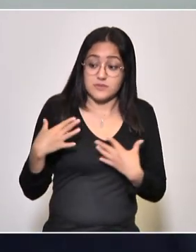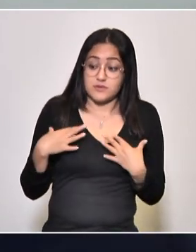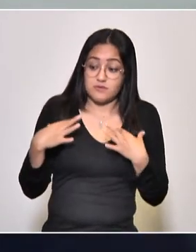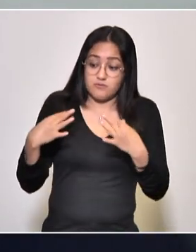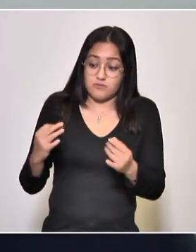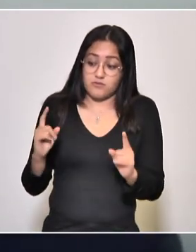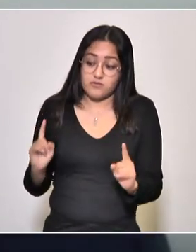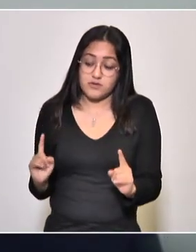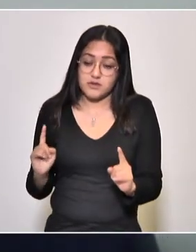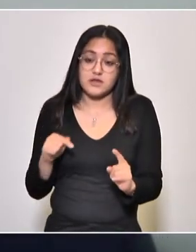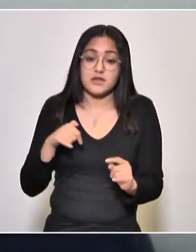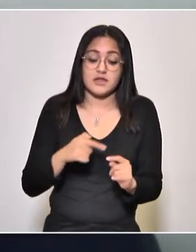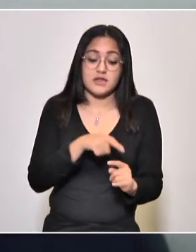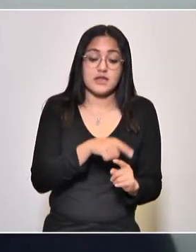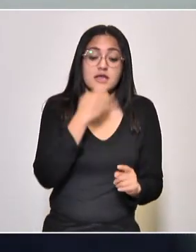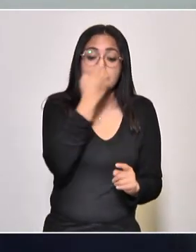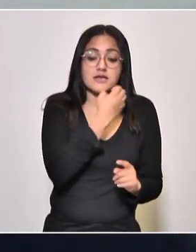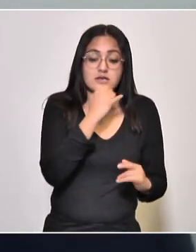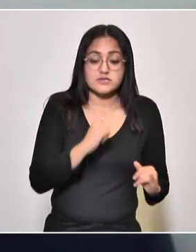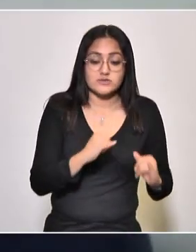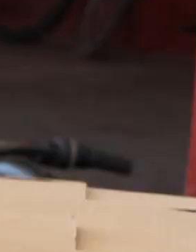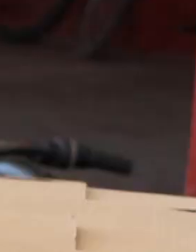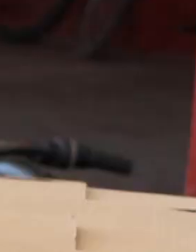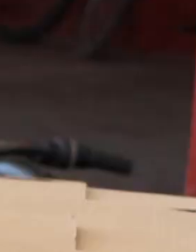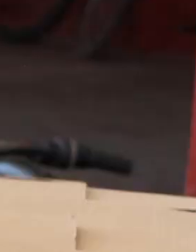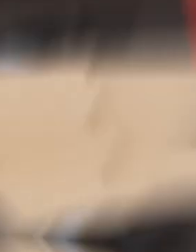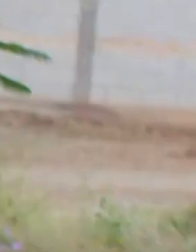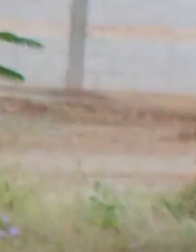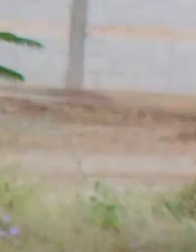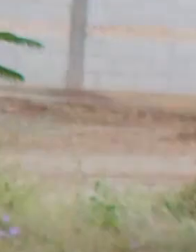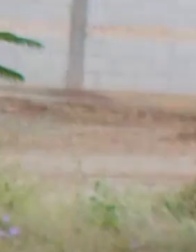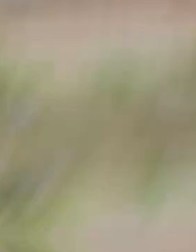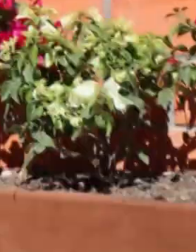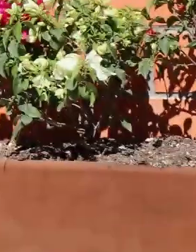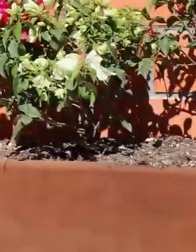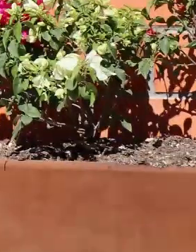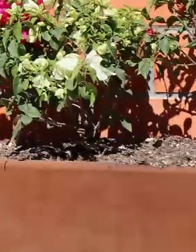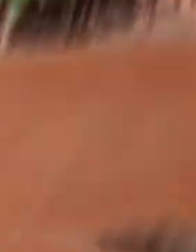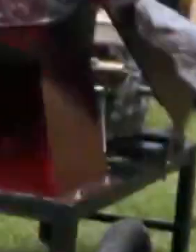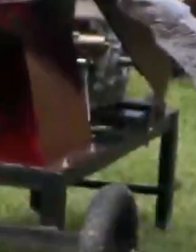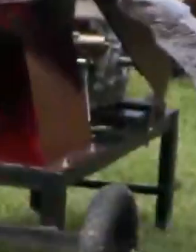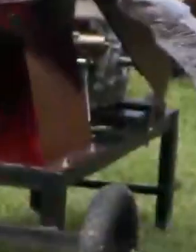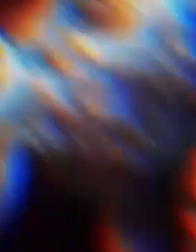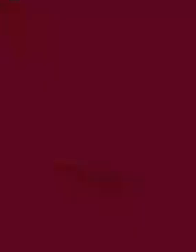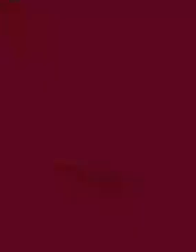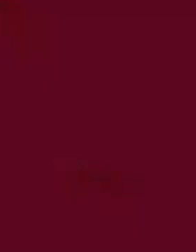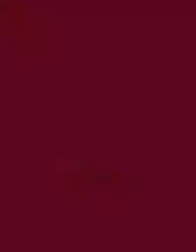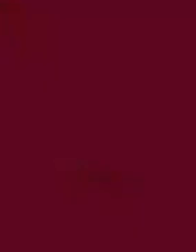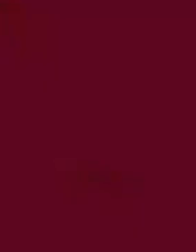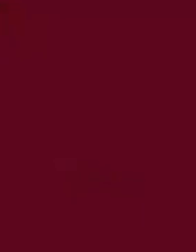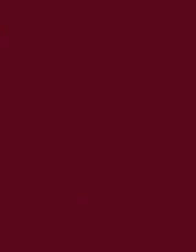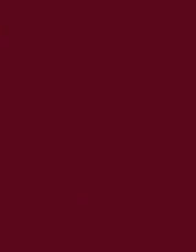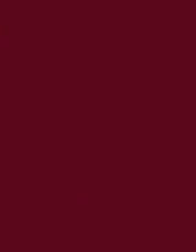fundación y entre el colegio. Gobierno de Puebla, un gobierno que siente y piensa como la gente.